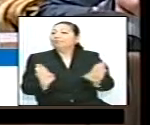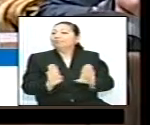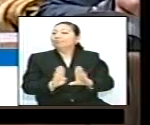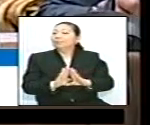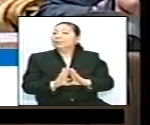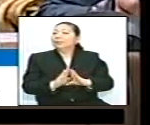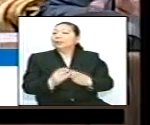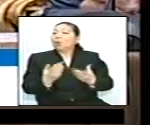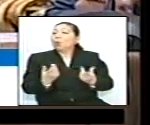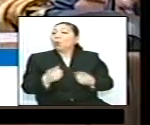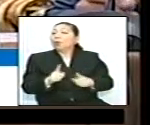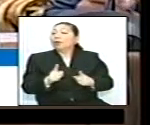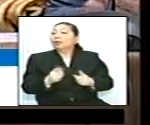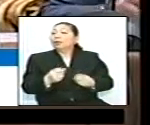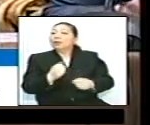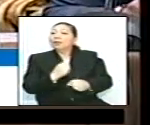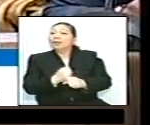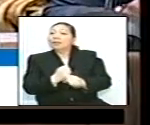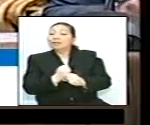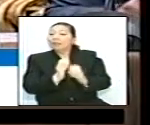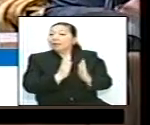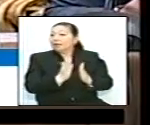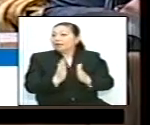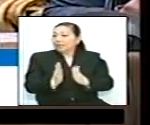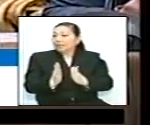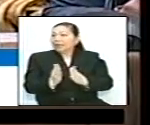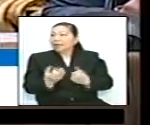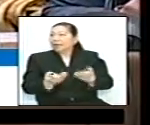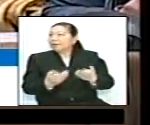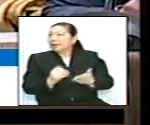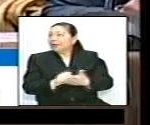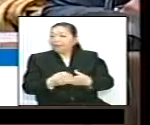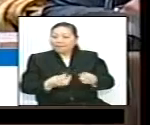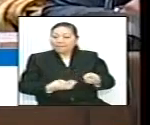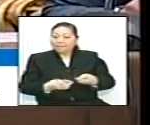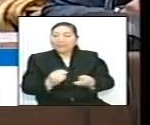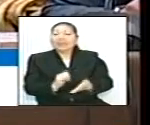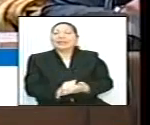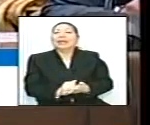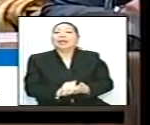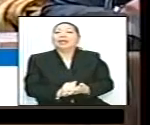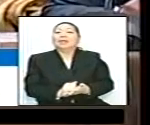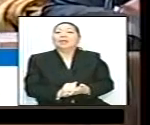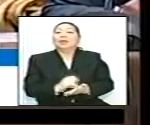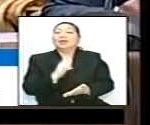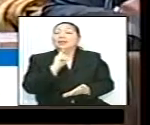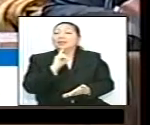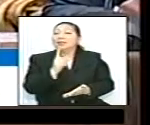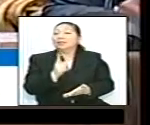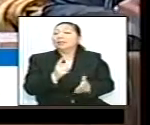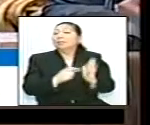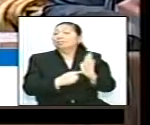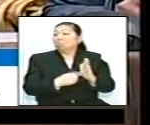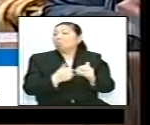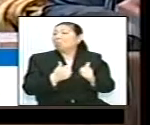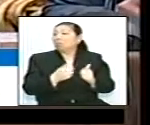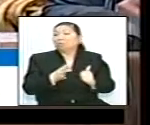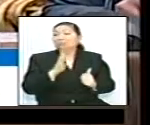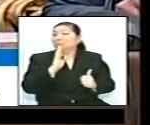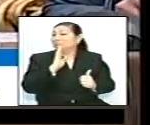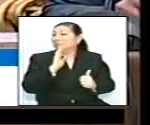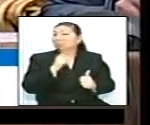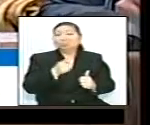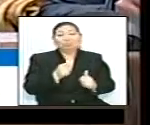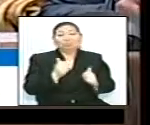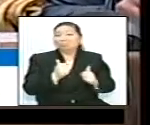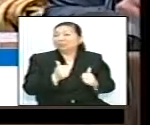las brechas en cuanto a conectividad, articular los créditos, financiamiento, mercados. Ha sido una exposición muy valiosa,